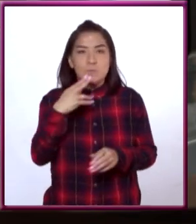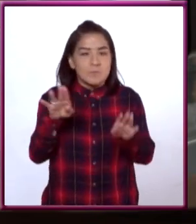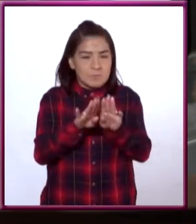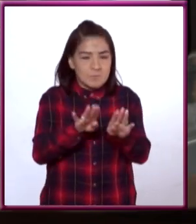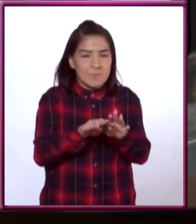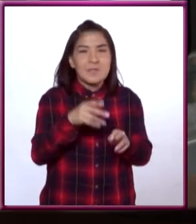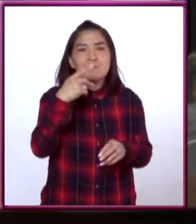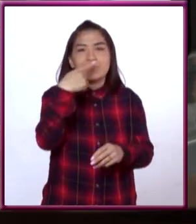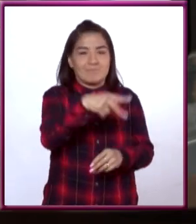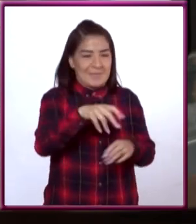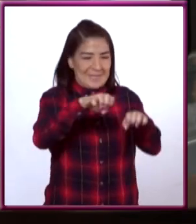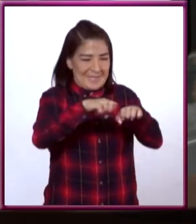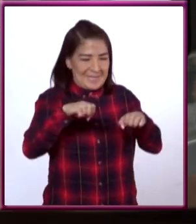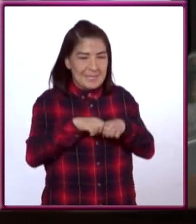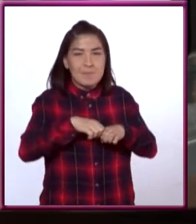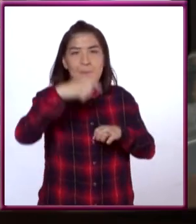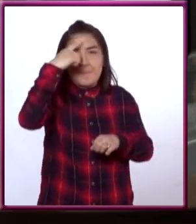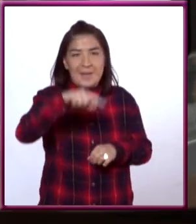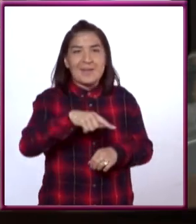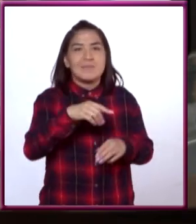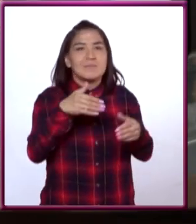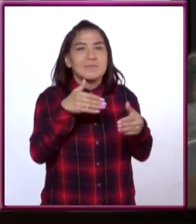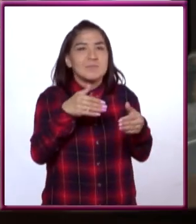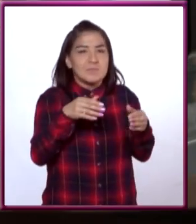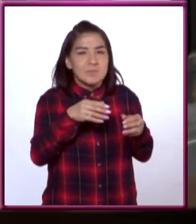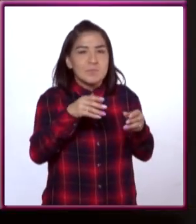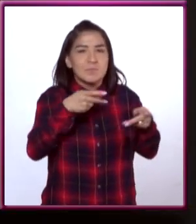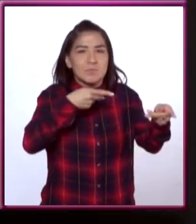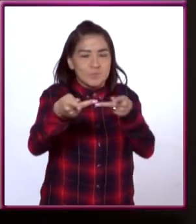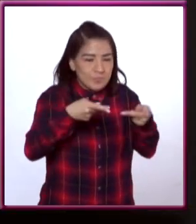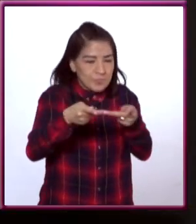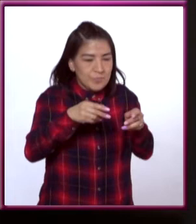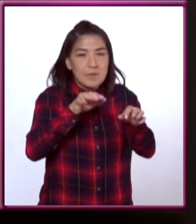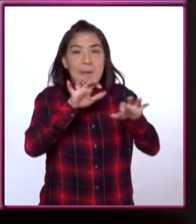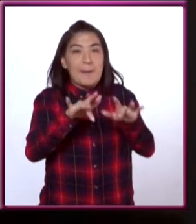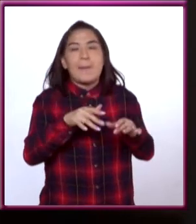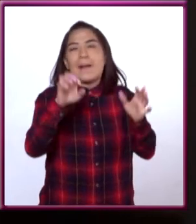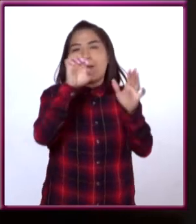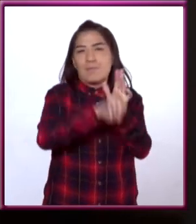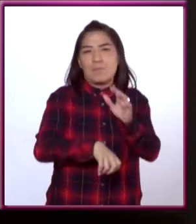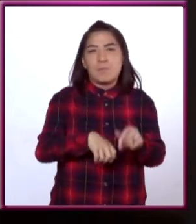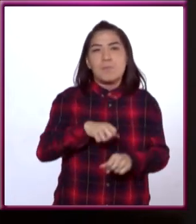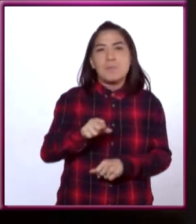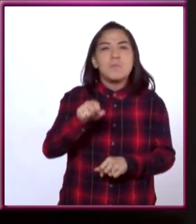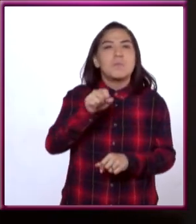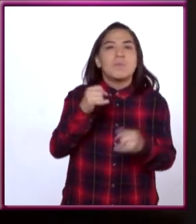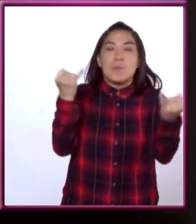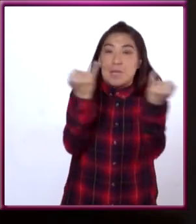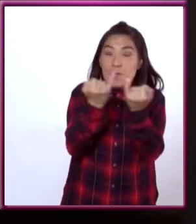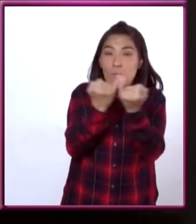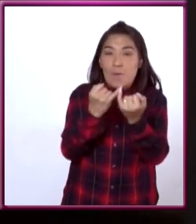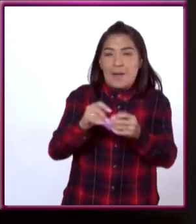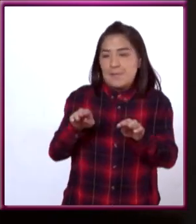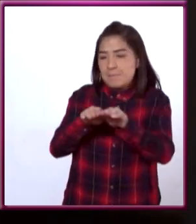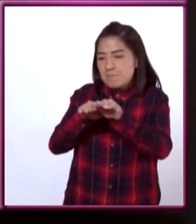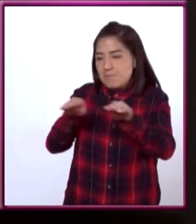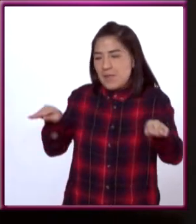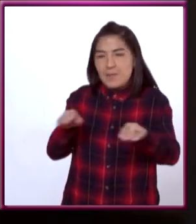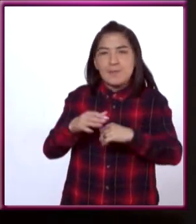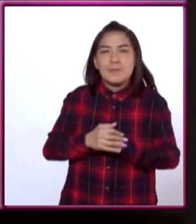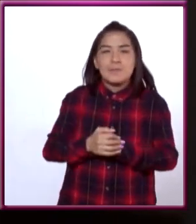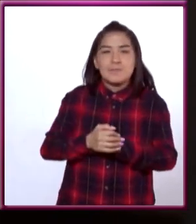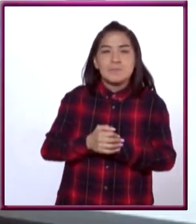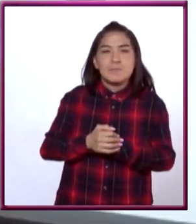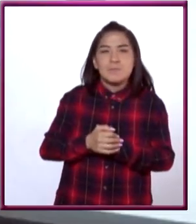equipo de metrología adecuado para lo que vas a medir. No es lo mismo medir, por ejemplo,